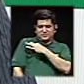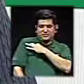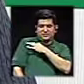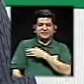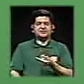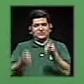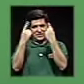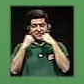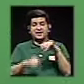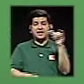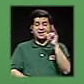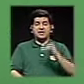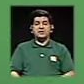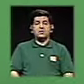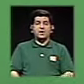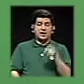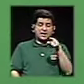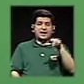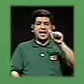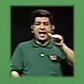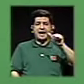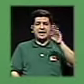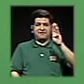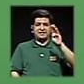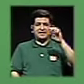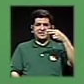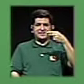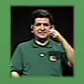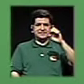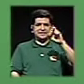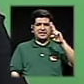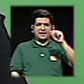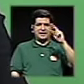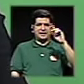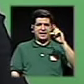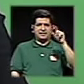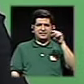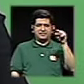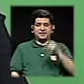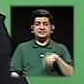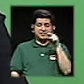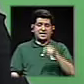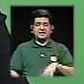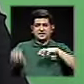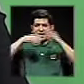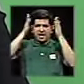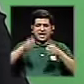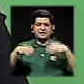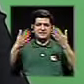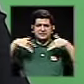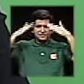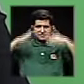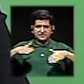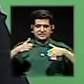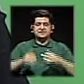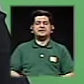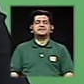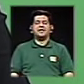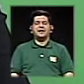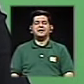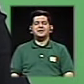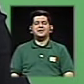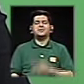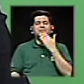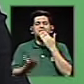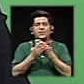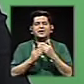acá también les presentamos a Ana Beatriz Hernández quien es activista ecologista cómo está Ana muy buenas noches Nel también un